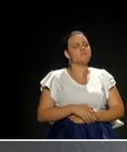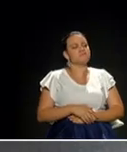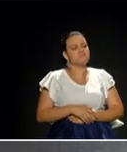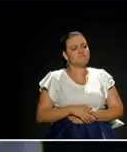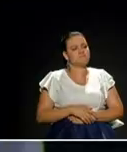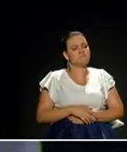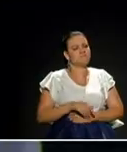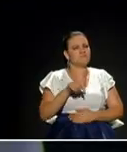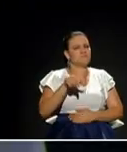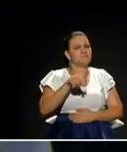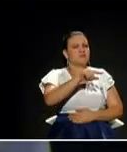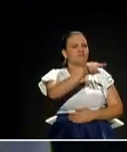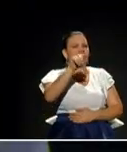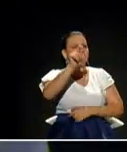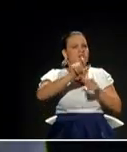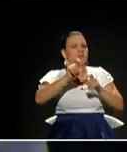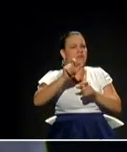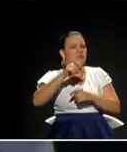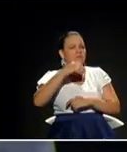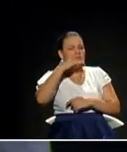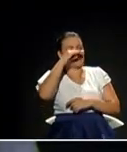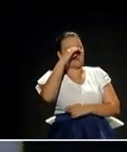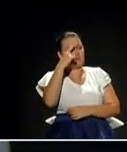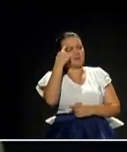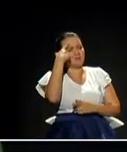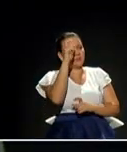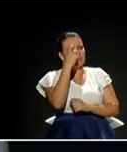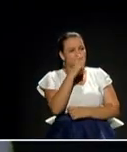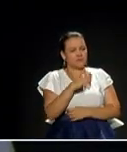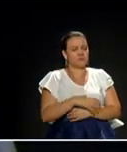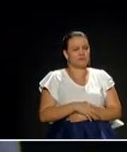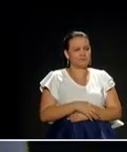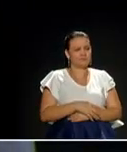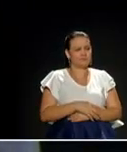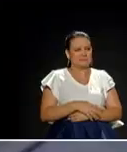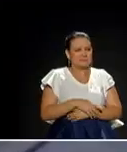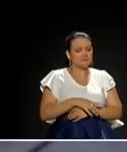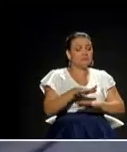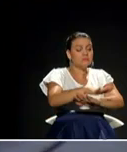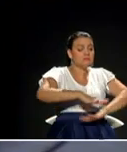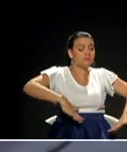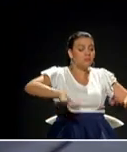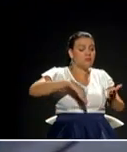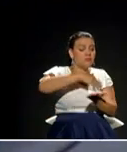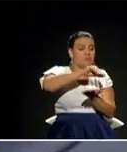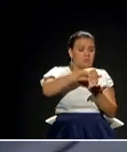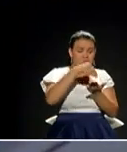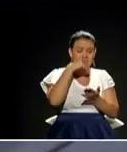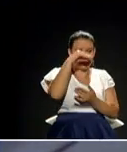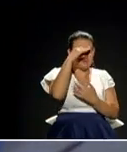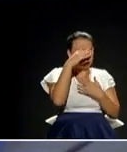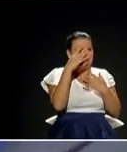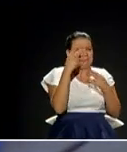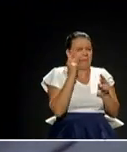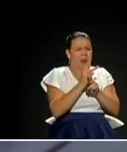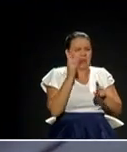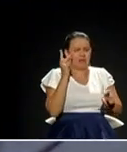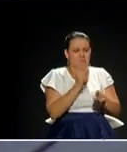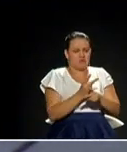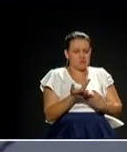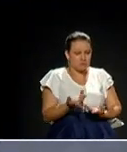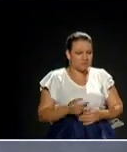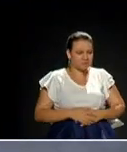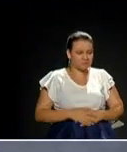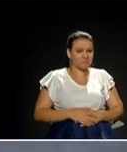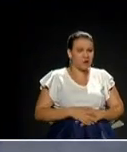muchos medellinenses es con respecto a la seguridad del centro yo pienso que no podemos avanzar mucho si